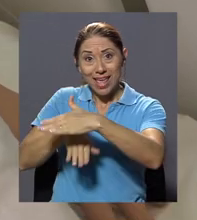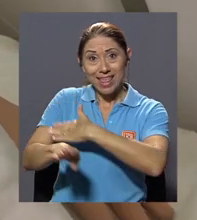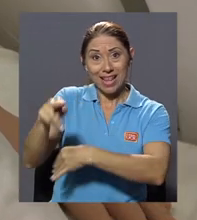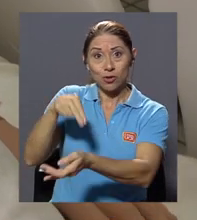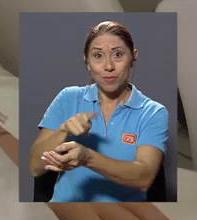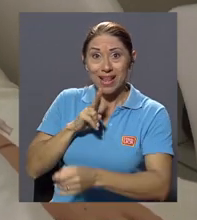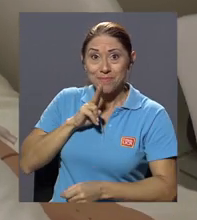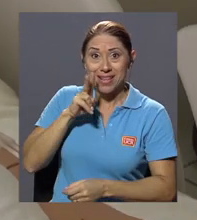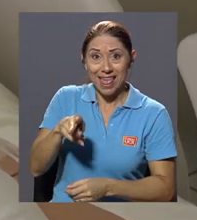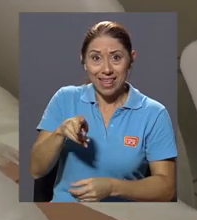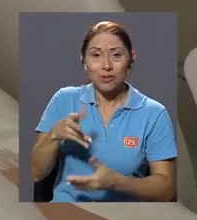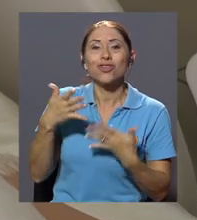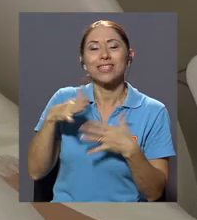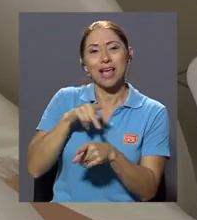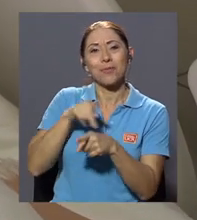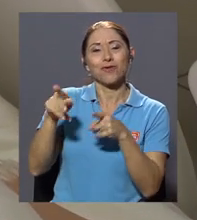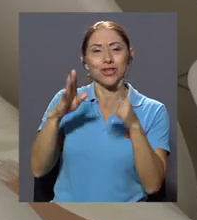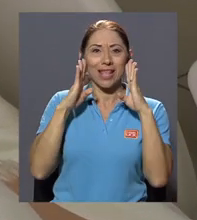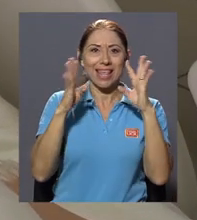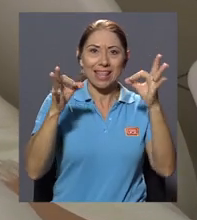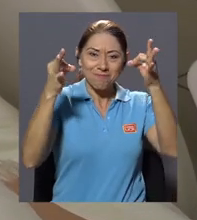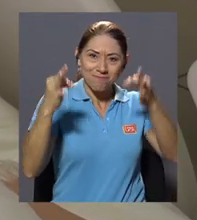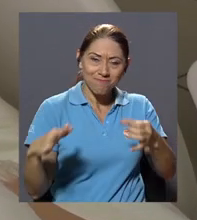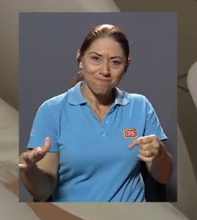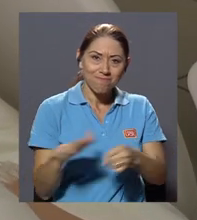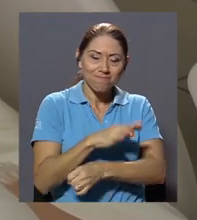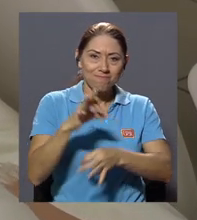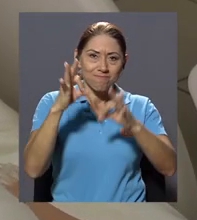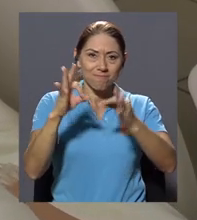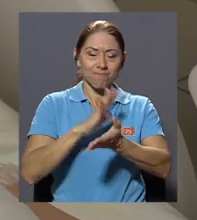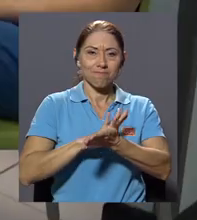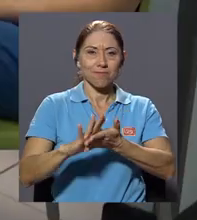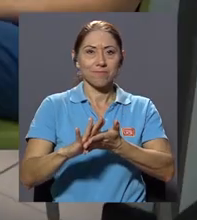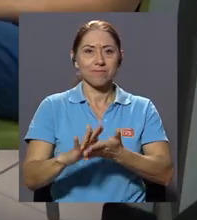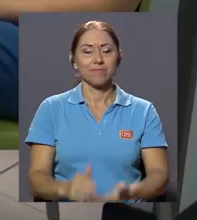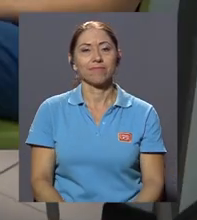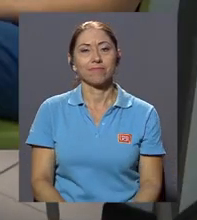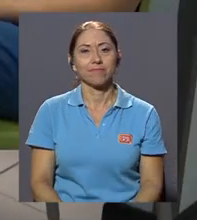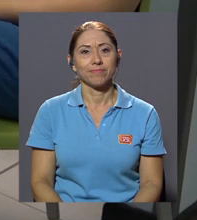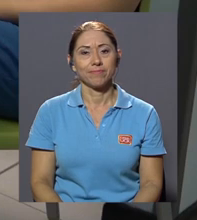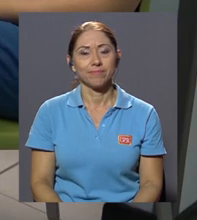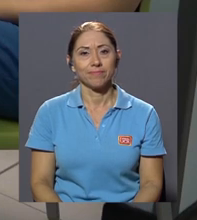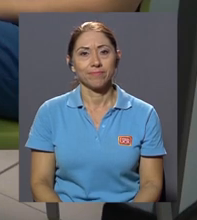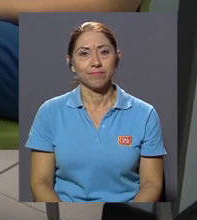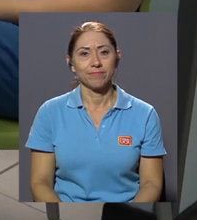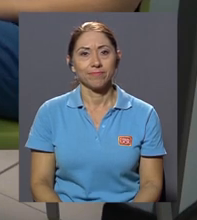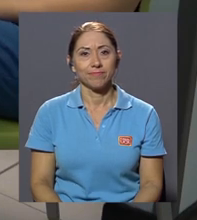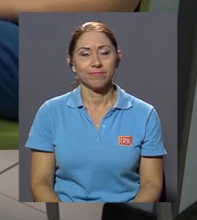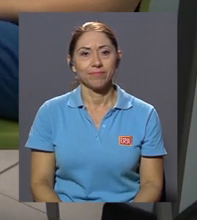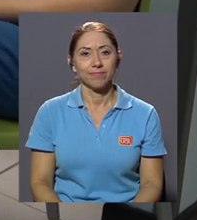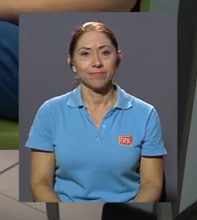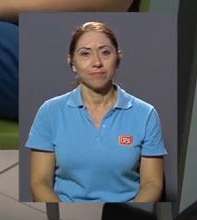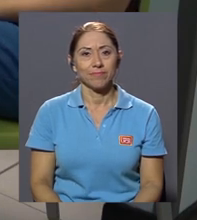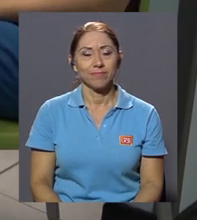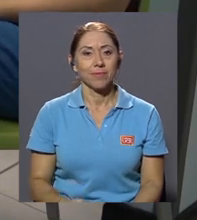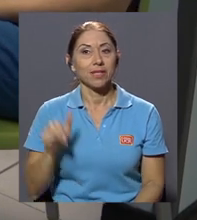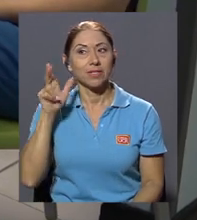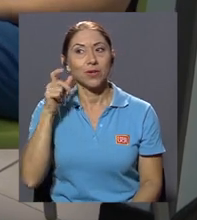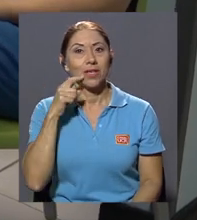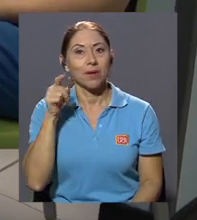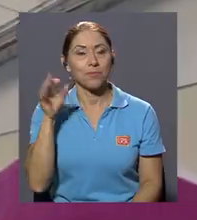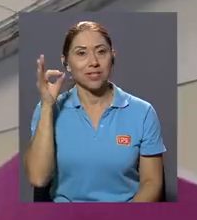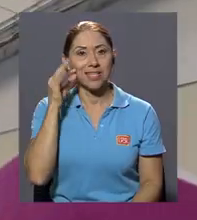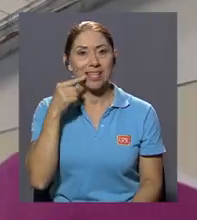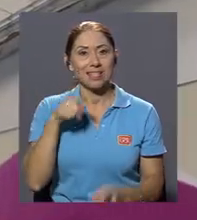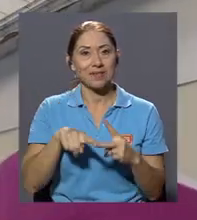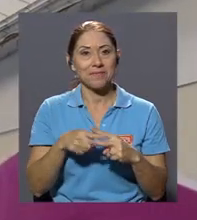hospitales verdaderos, los profesionales atiendan de forma integral y digna. Bueno, muchachos, vamos a arrancar con esta sesión de